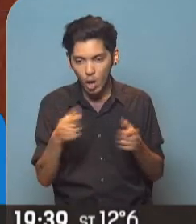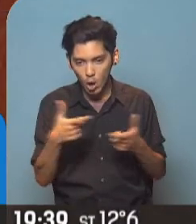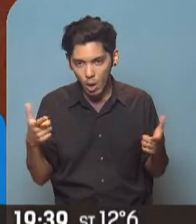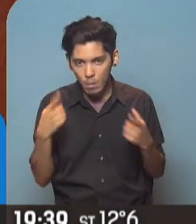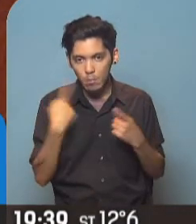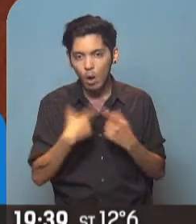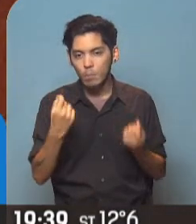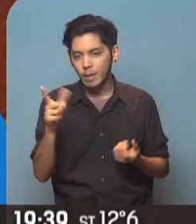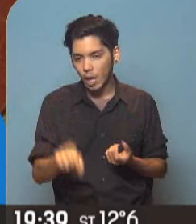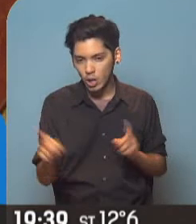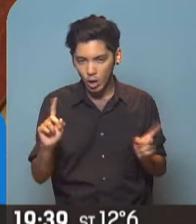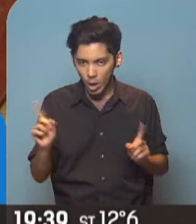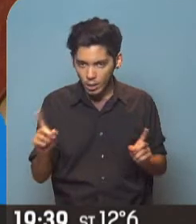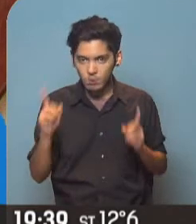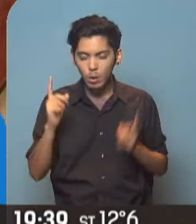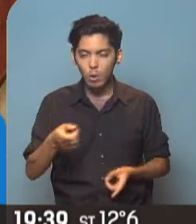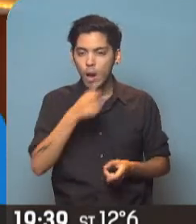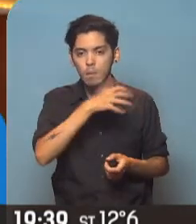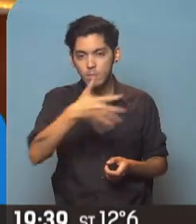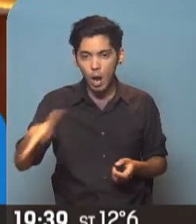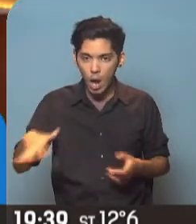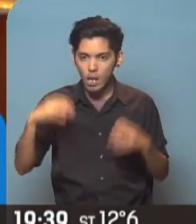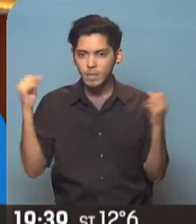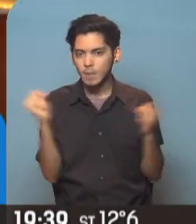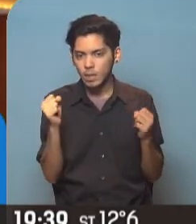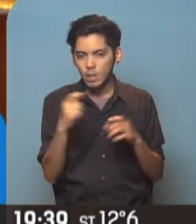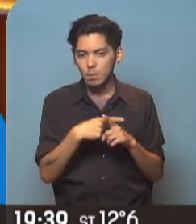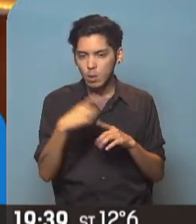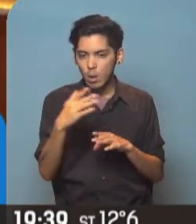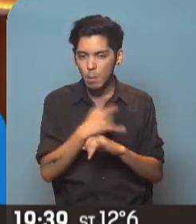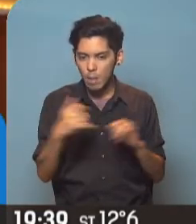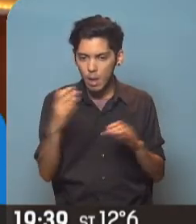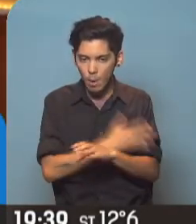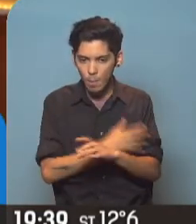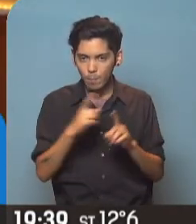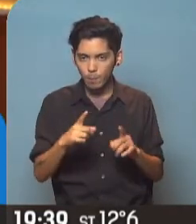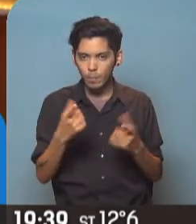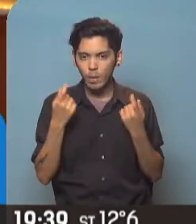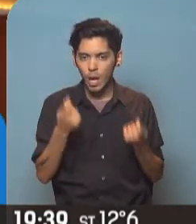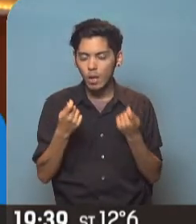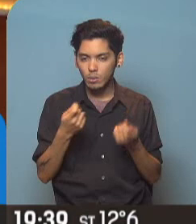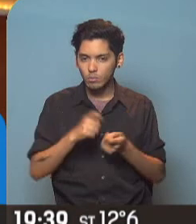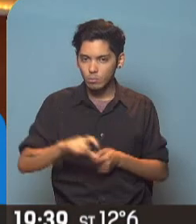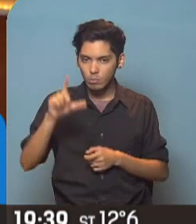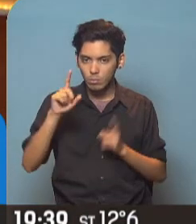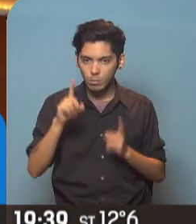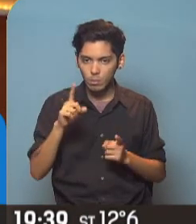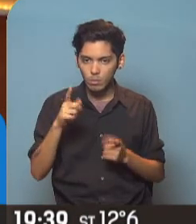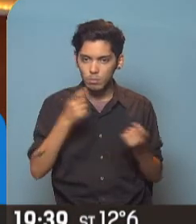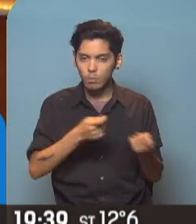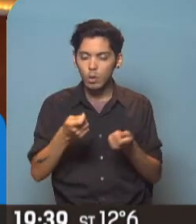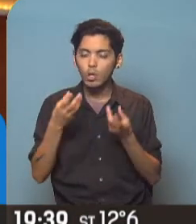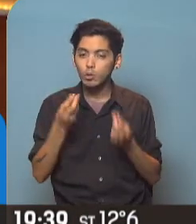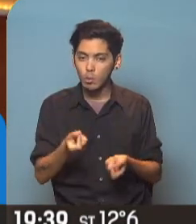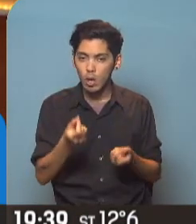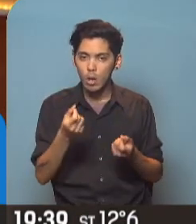corresponde a la patagonia pero por efecto del mar tiene temperaturas medias bajas y tienen niveles de consumo muy alto y los consumidores esos lugares pagan